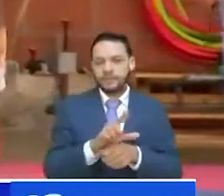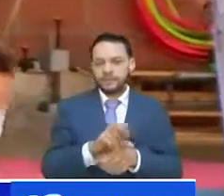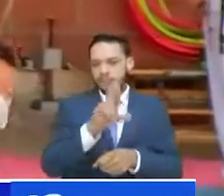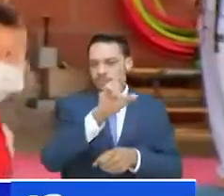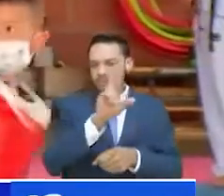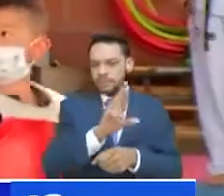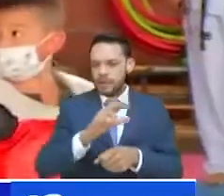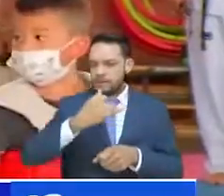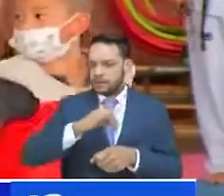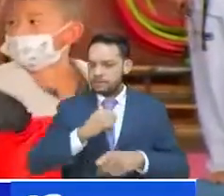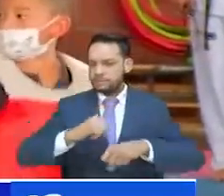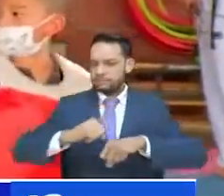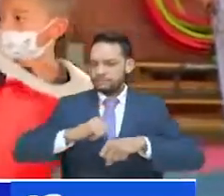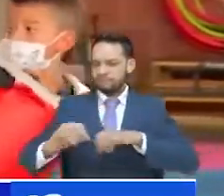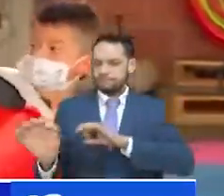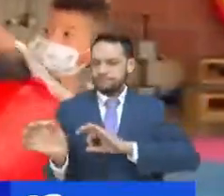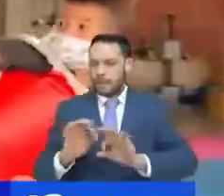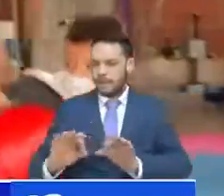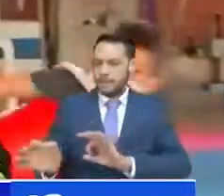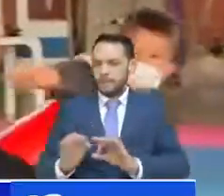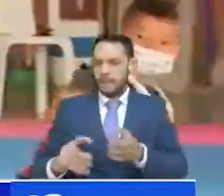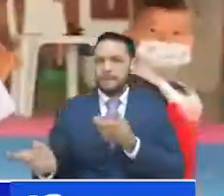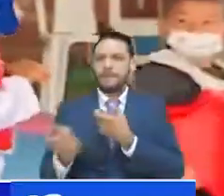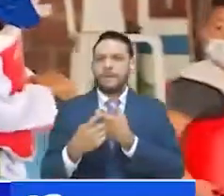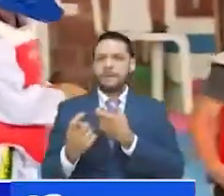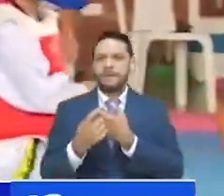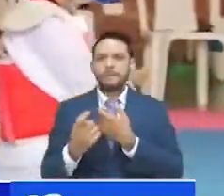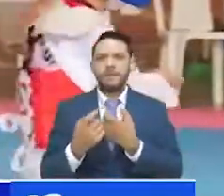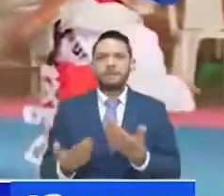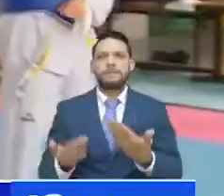prepara desde ya para quizá el evento más importante del año